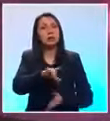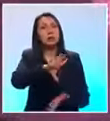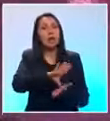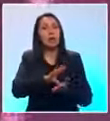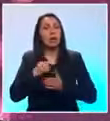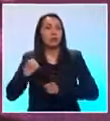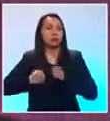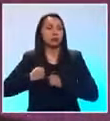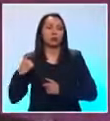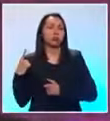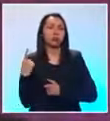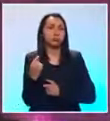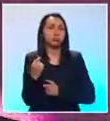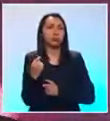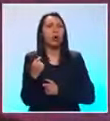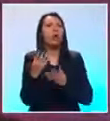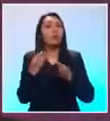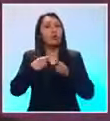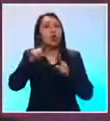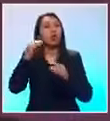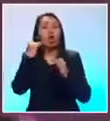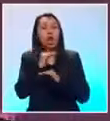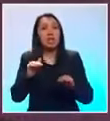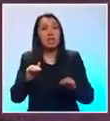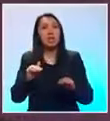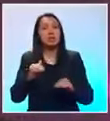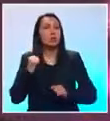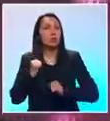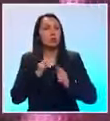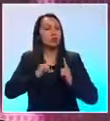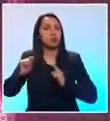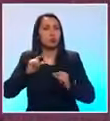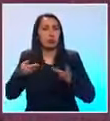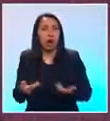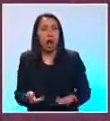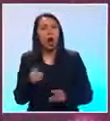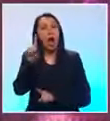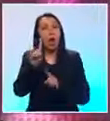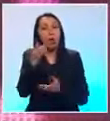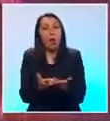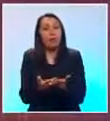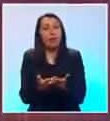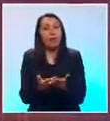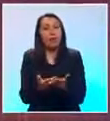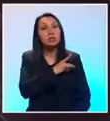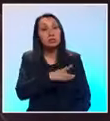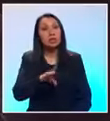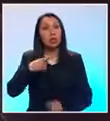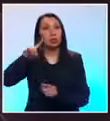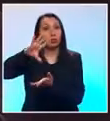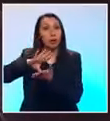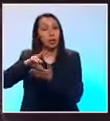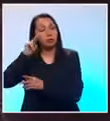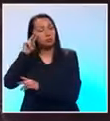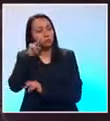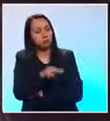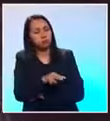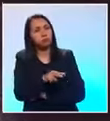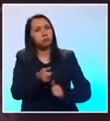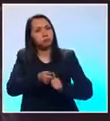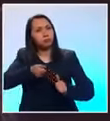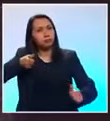huyendo, como muchos otros niños están huyendo ahora. Si alguna vez llegan niños desde el extranjero,